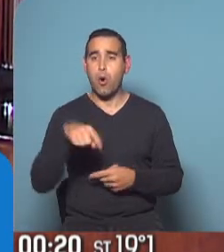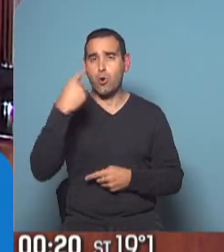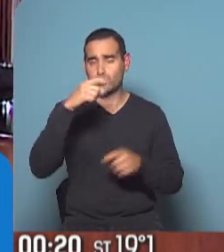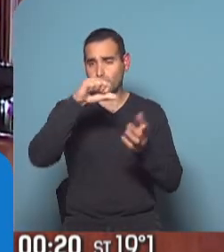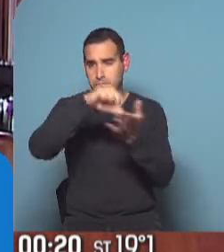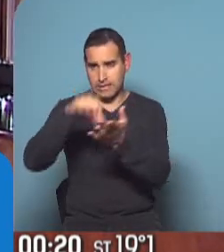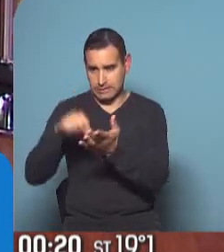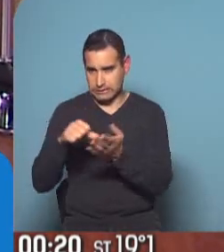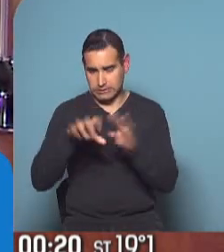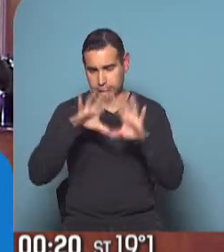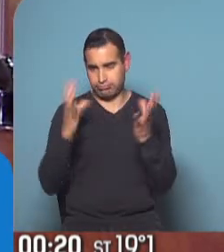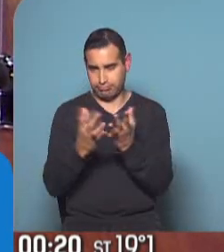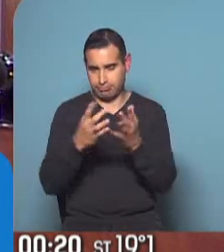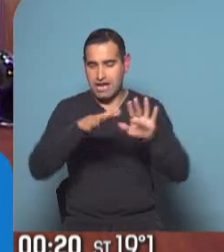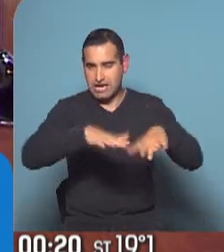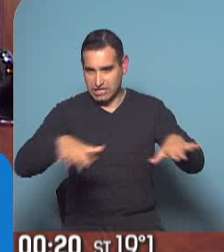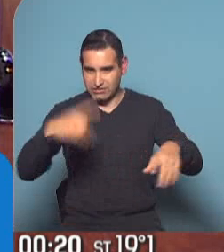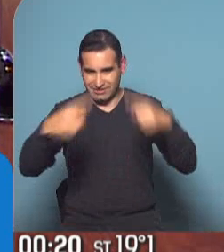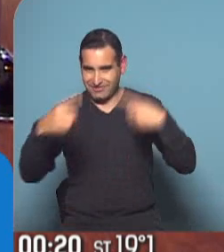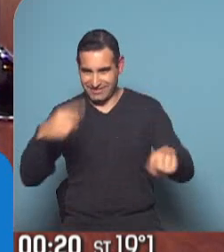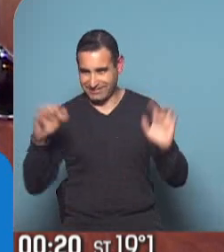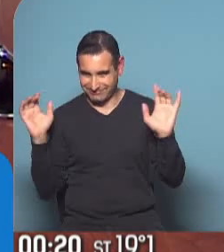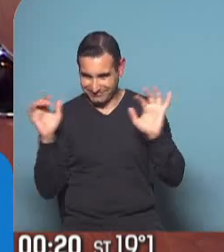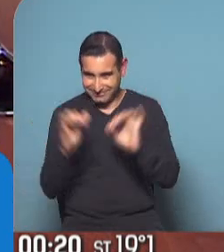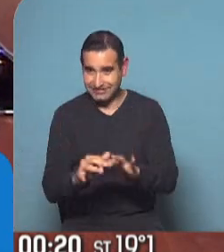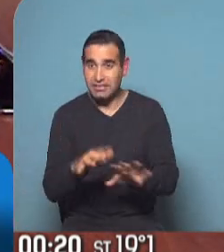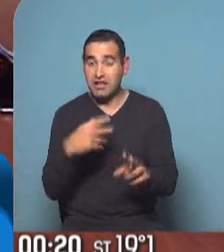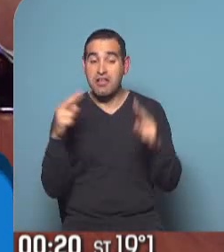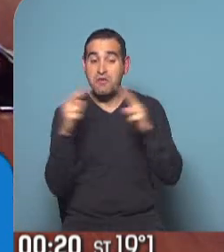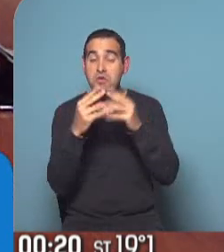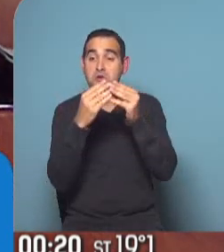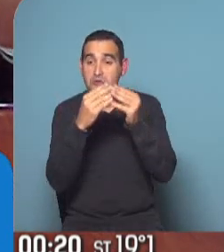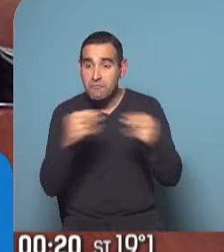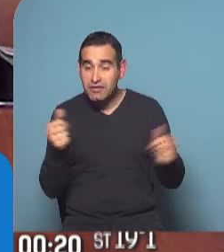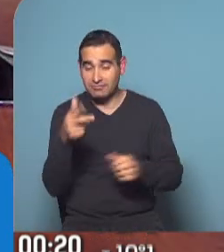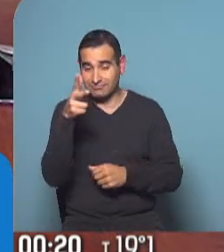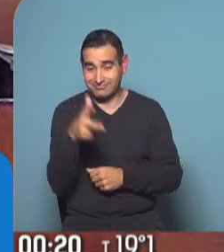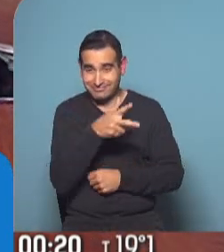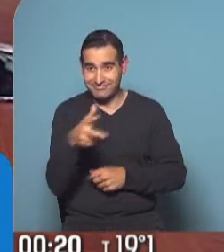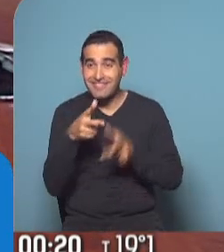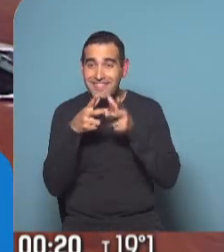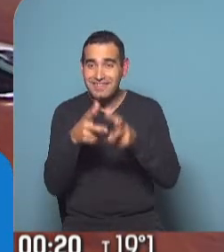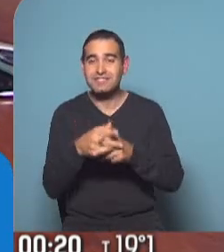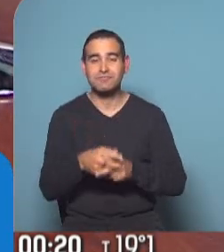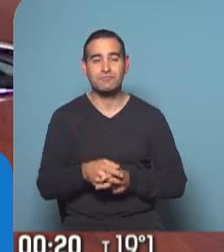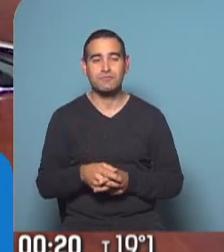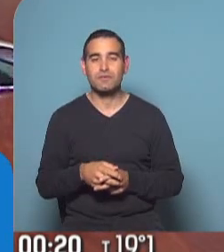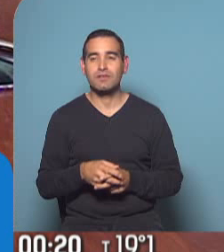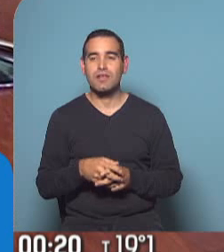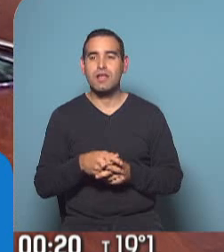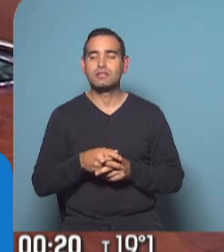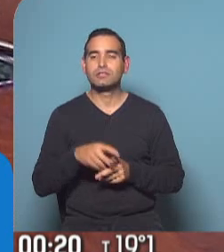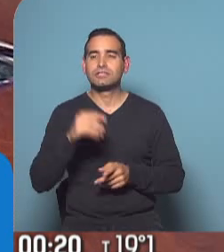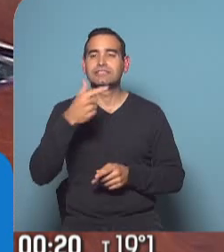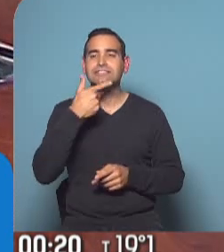decía al terminar un poco el encuentro buenos chicos decía scola lo que ha logrado es